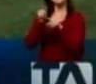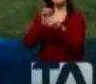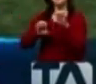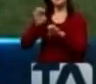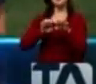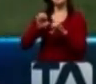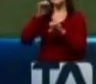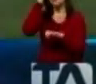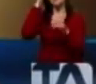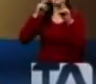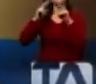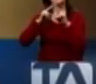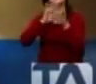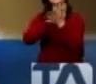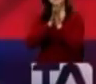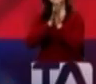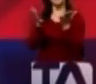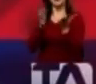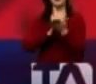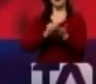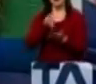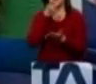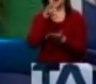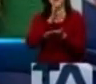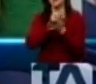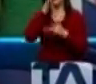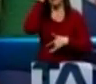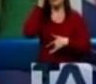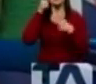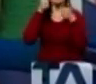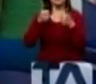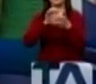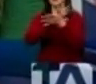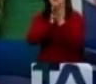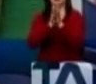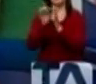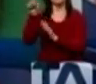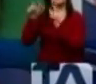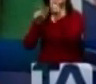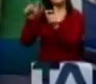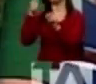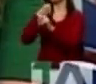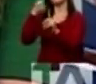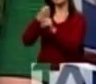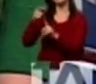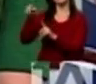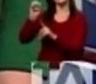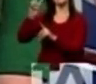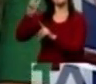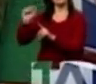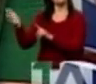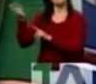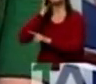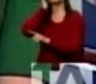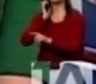los padres nos desesperan, ¿no? Pero sí, hay gente que está, como Eva, luchando por encontrar una cura, por encontrar